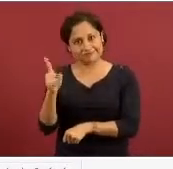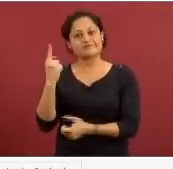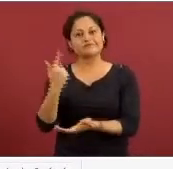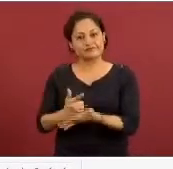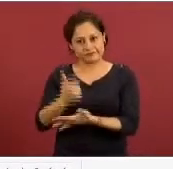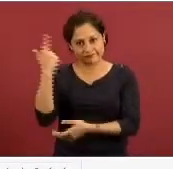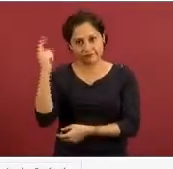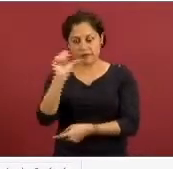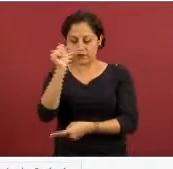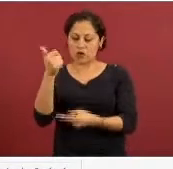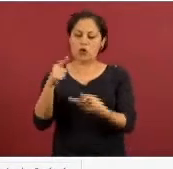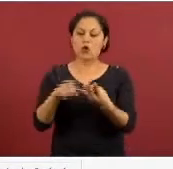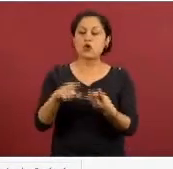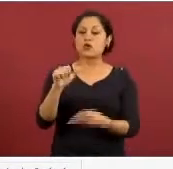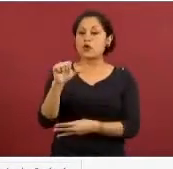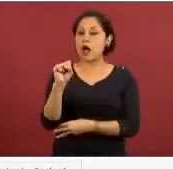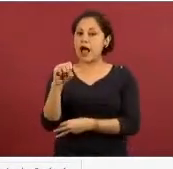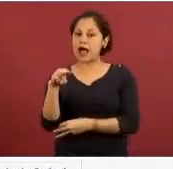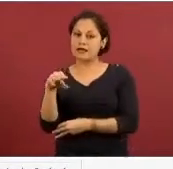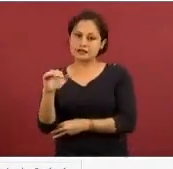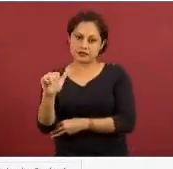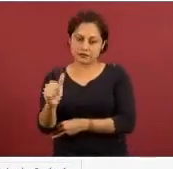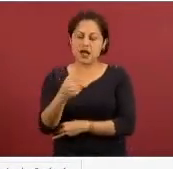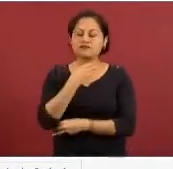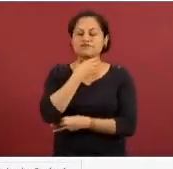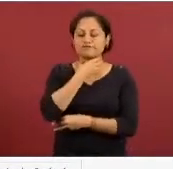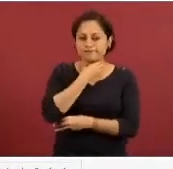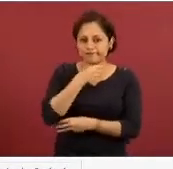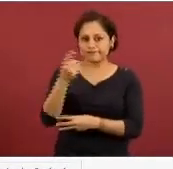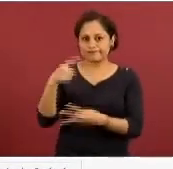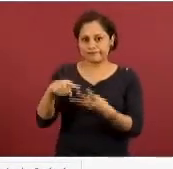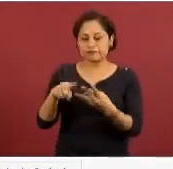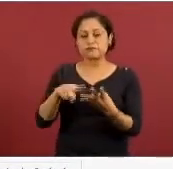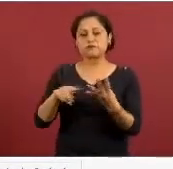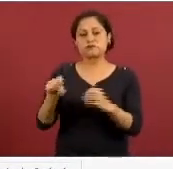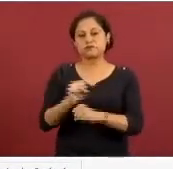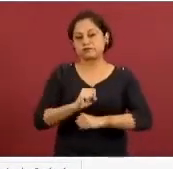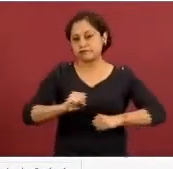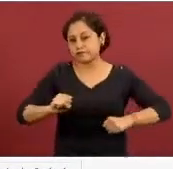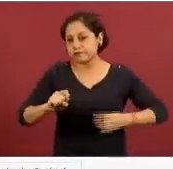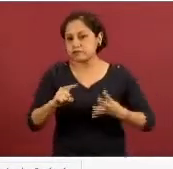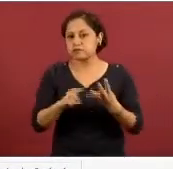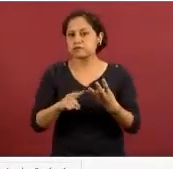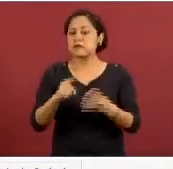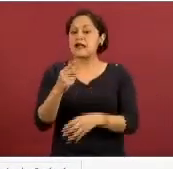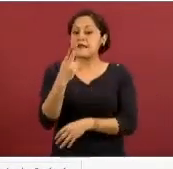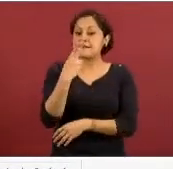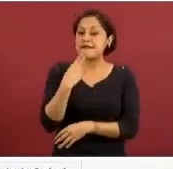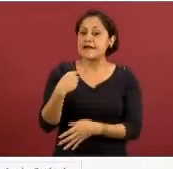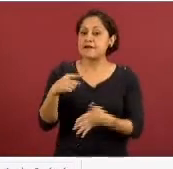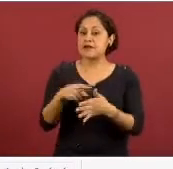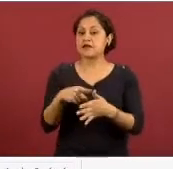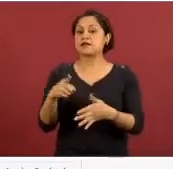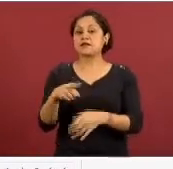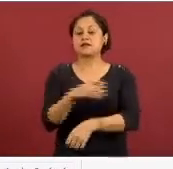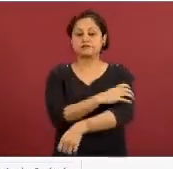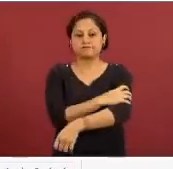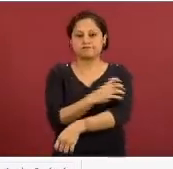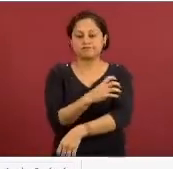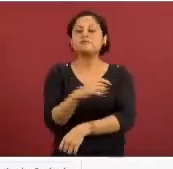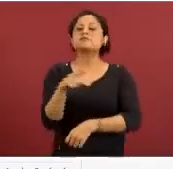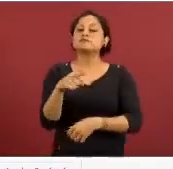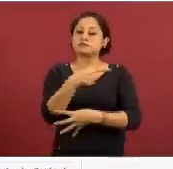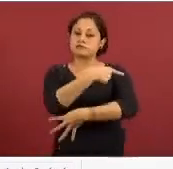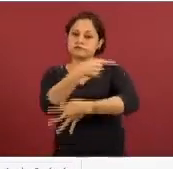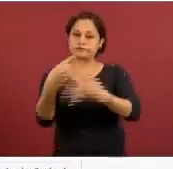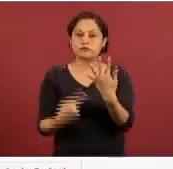asma, lo cual también es muy importante, así como obesidad, diabetes e inmunosupresión, que ya también lo hemos abordado